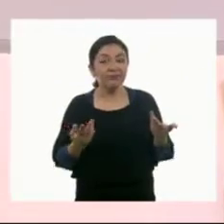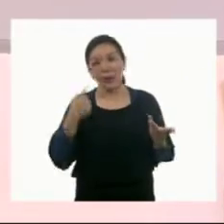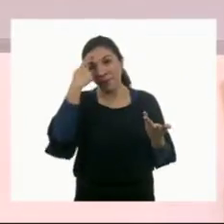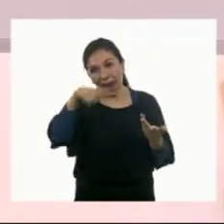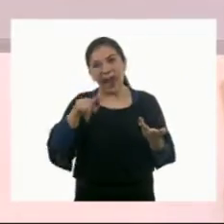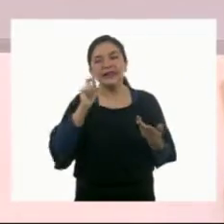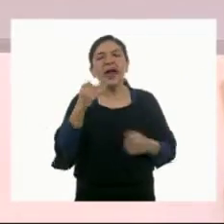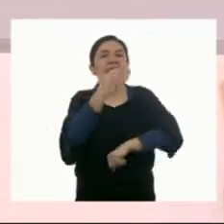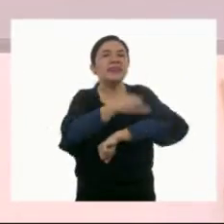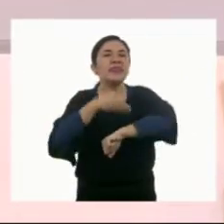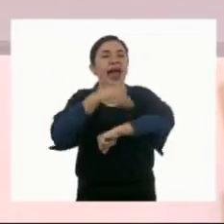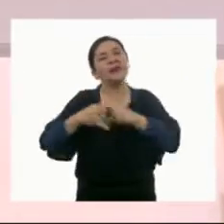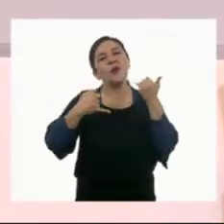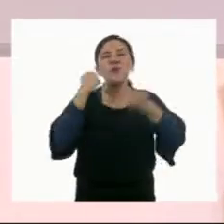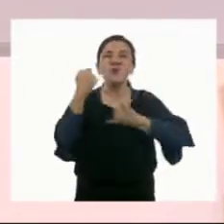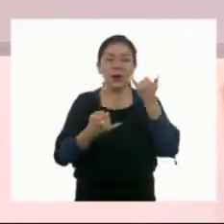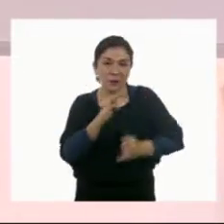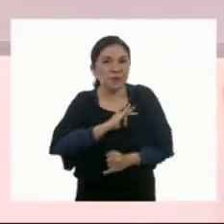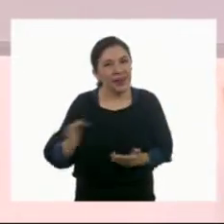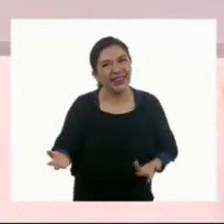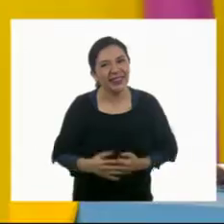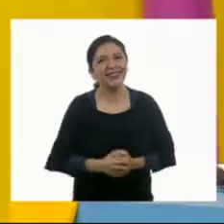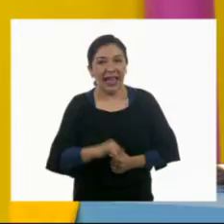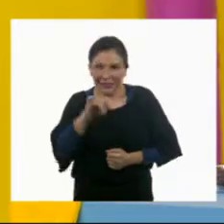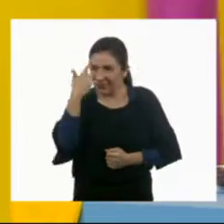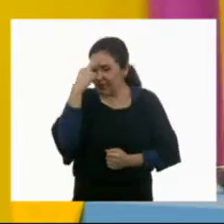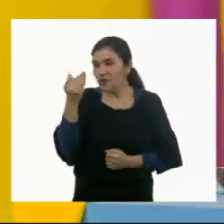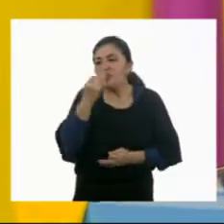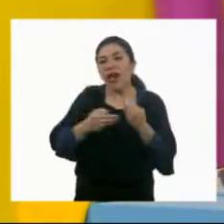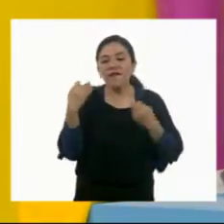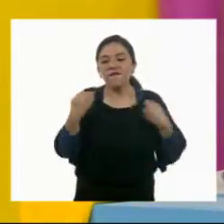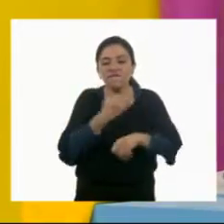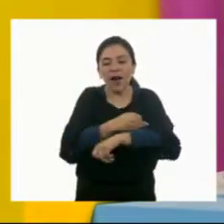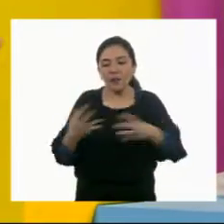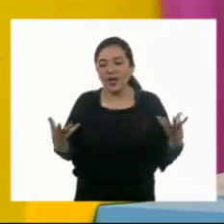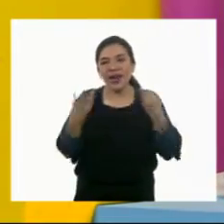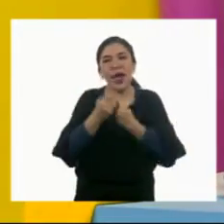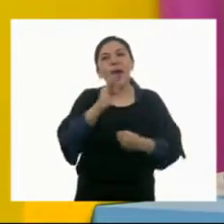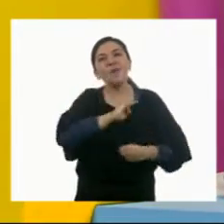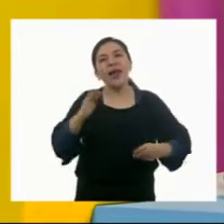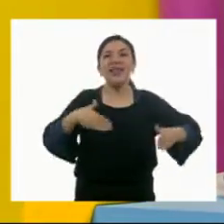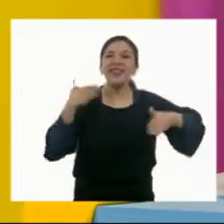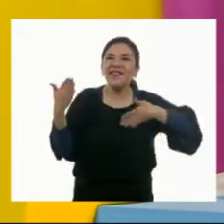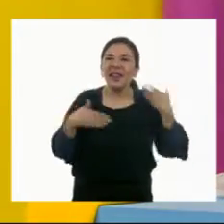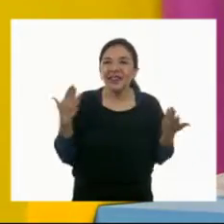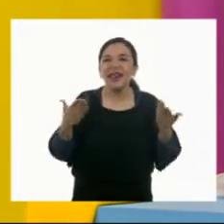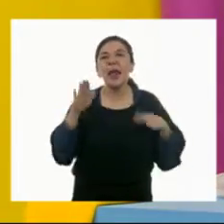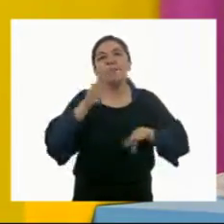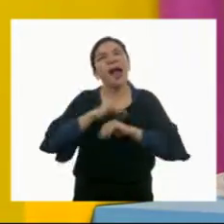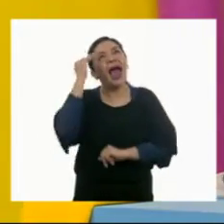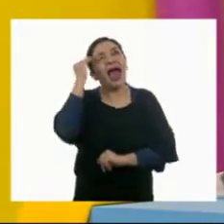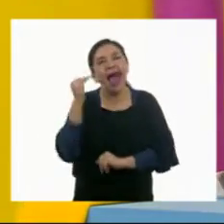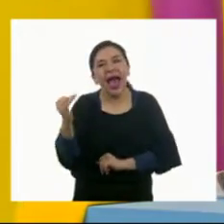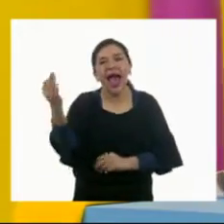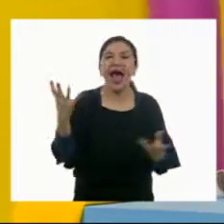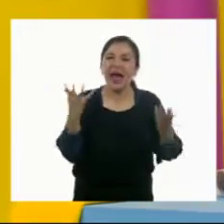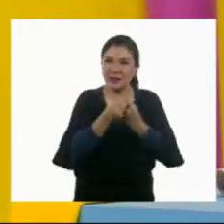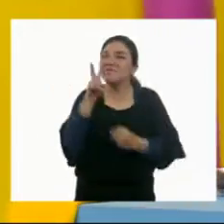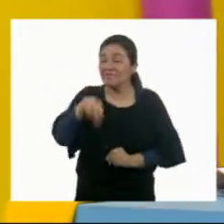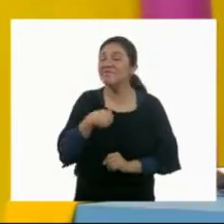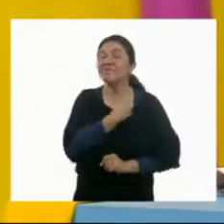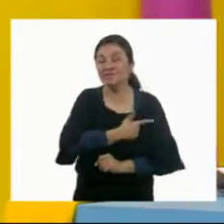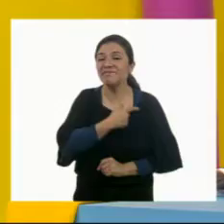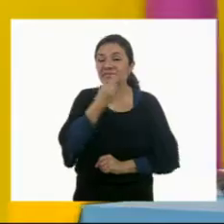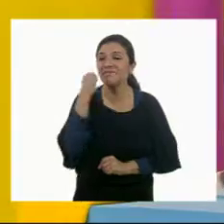para pasar una buena tarde. Ah, claro que sí. Para que toda la familia pueda divertirse, para que se la pasen bien. Me encanta,